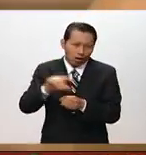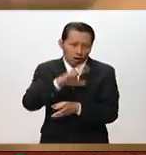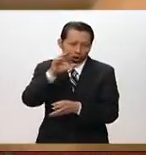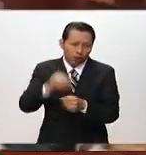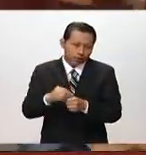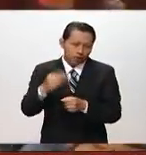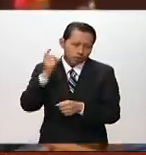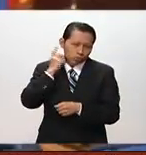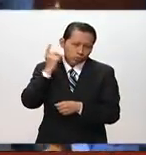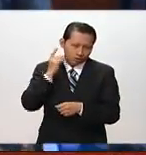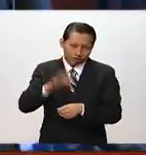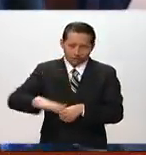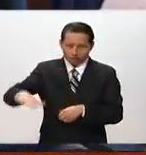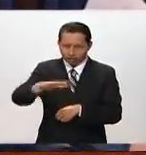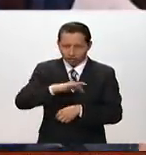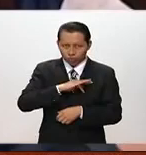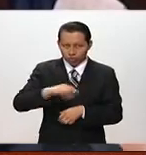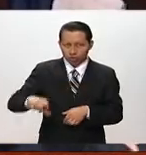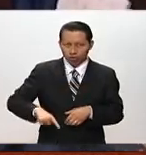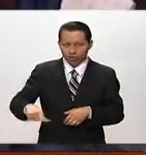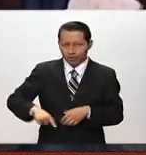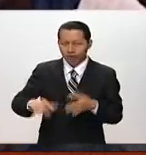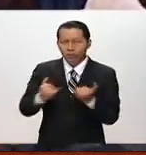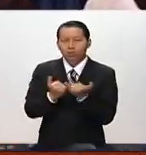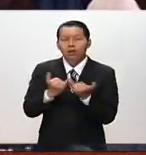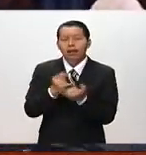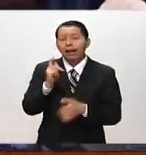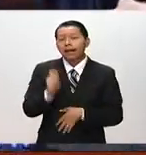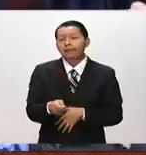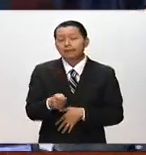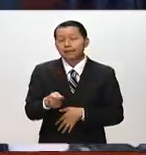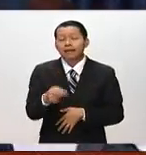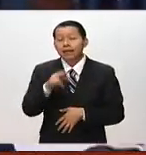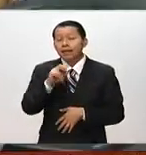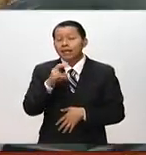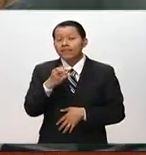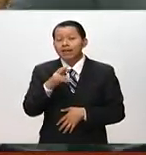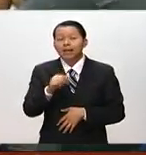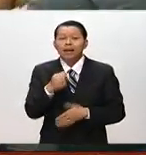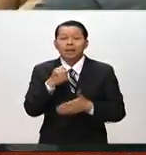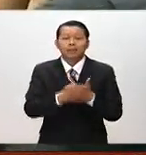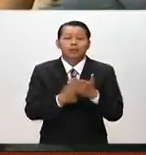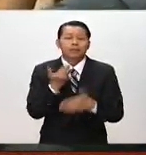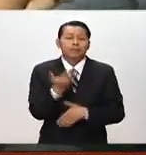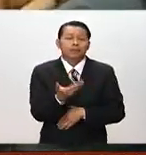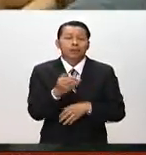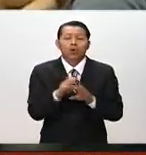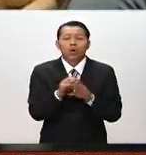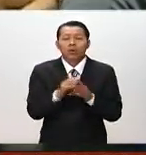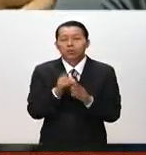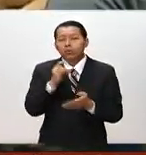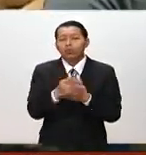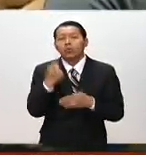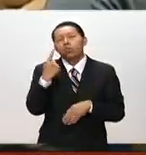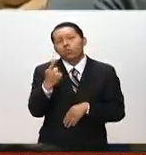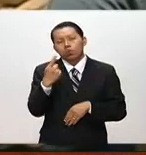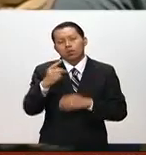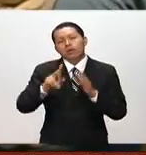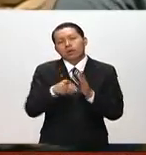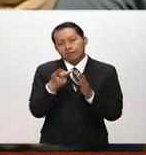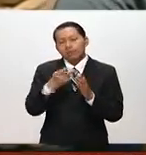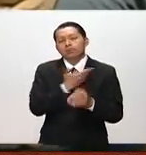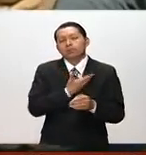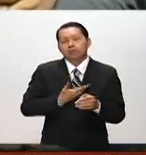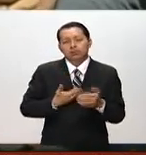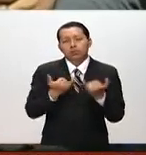Congreso, condición necesaria para formar gobierno. Entre las condiciones que exige Rivera se encuentran permitir solo una reelección y establecer una comisión